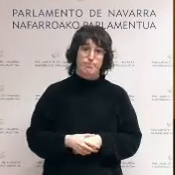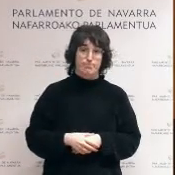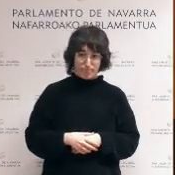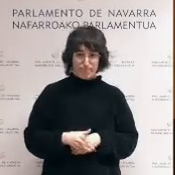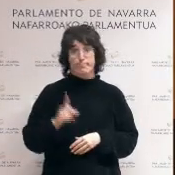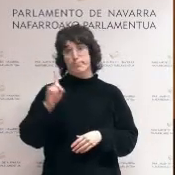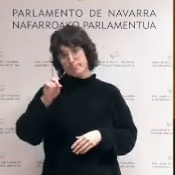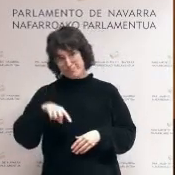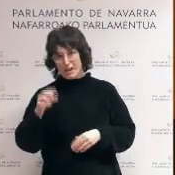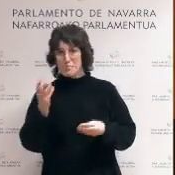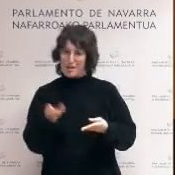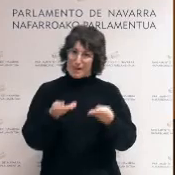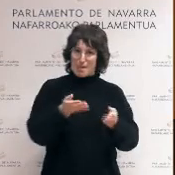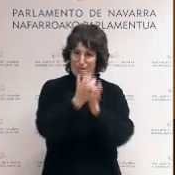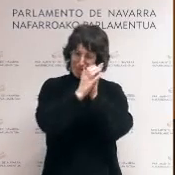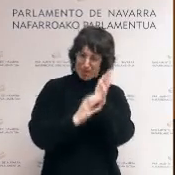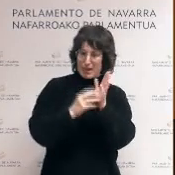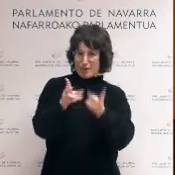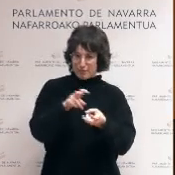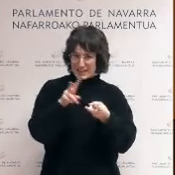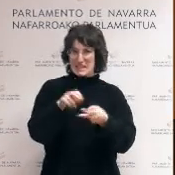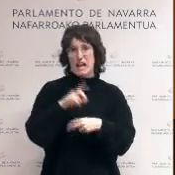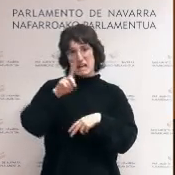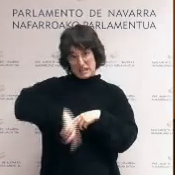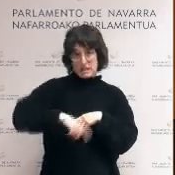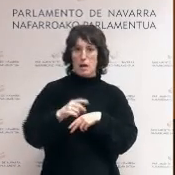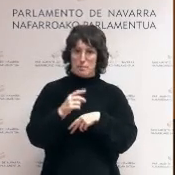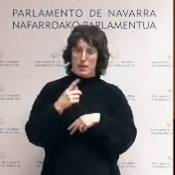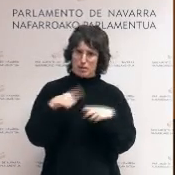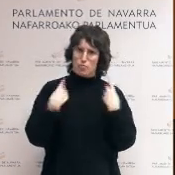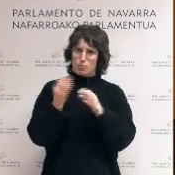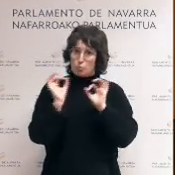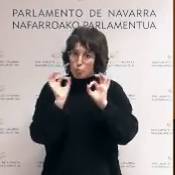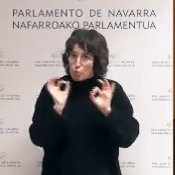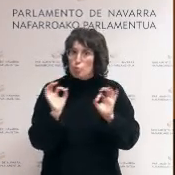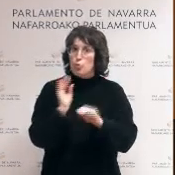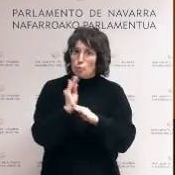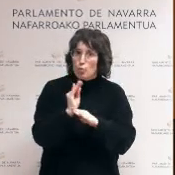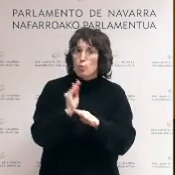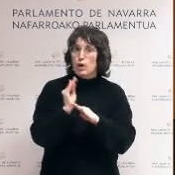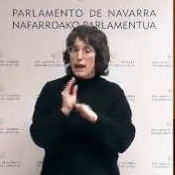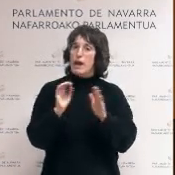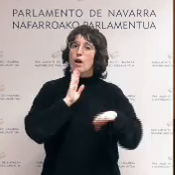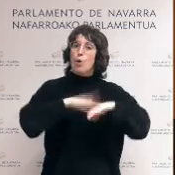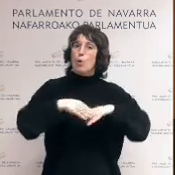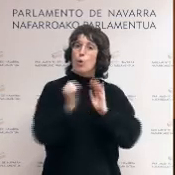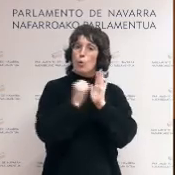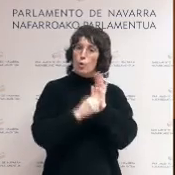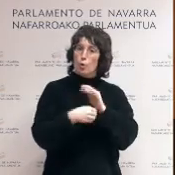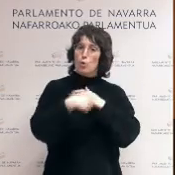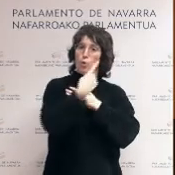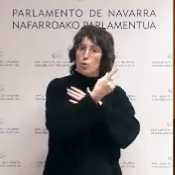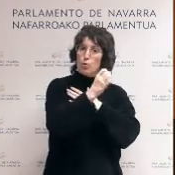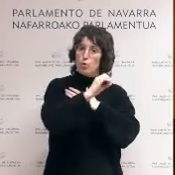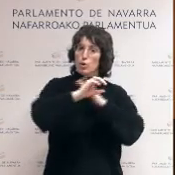incentivos fiscales están modulados. Hemos tenido mucho cuidado, conforme los artículos 107 y 109 del Tratado